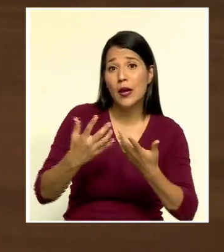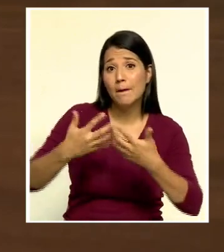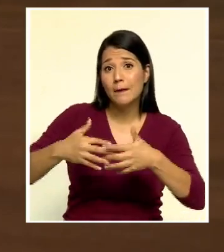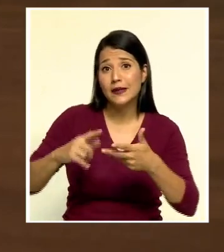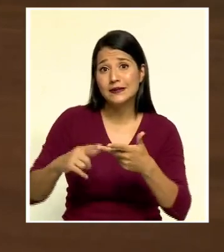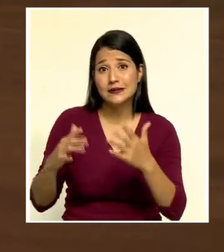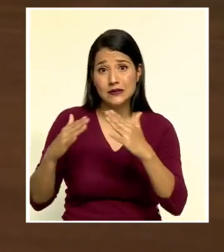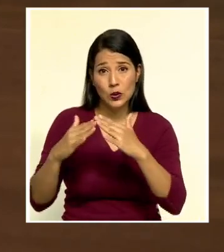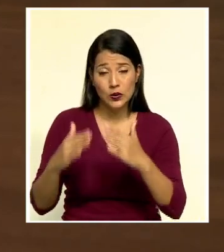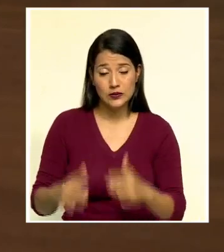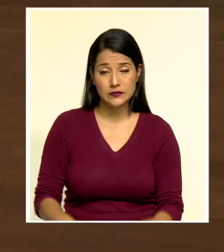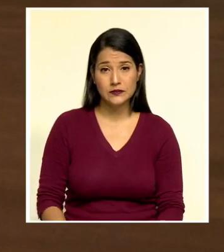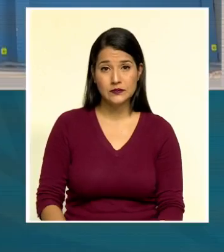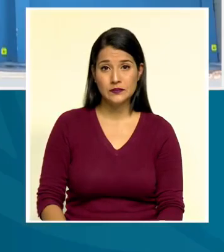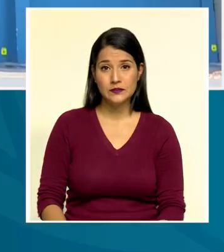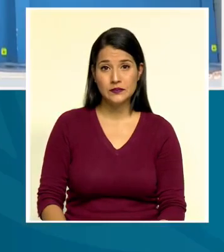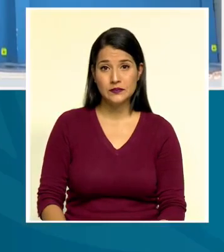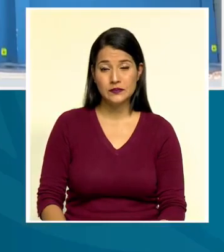hogares.